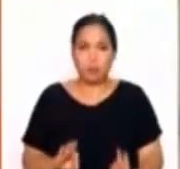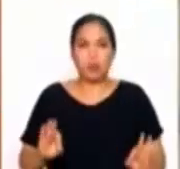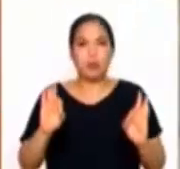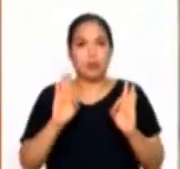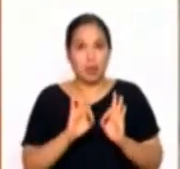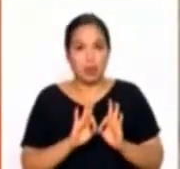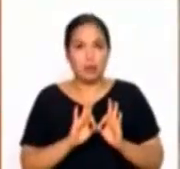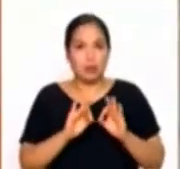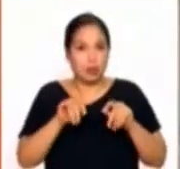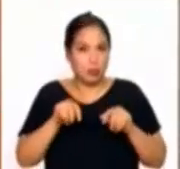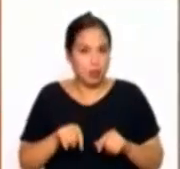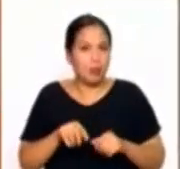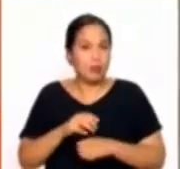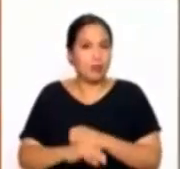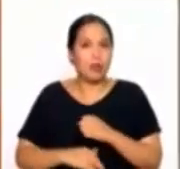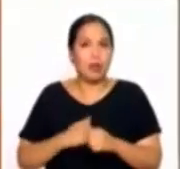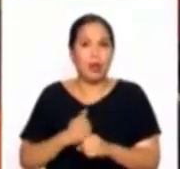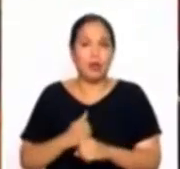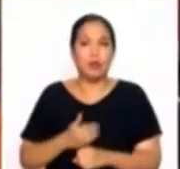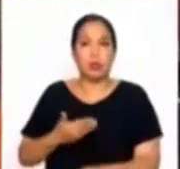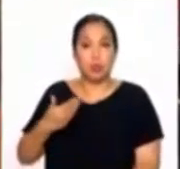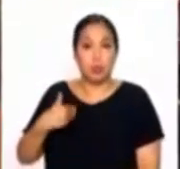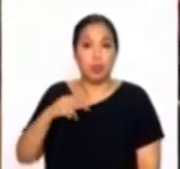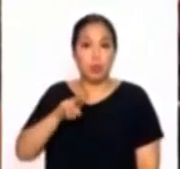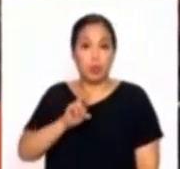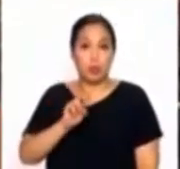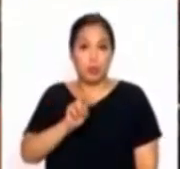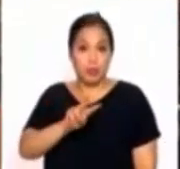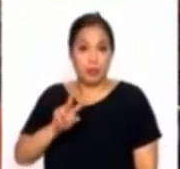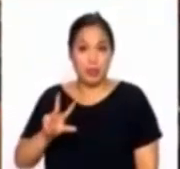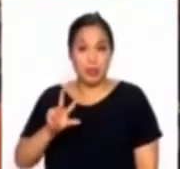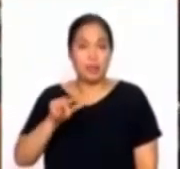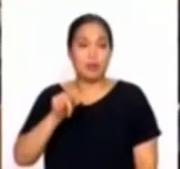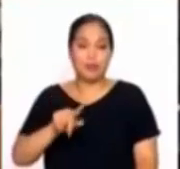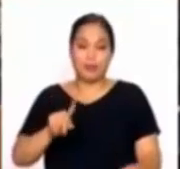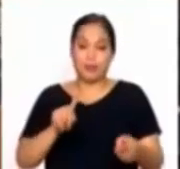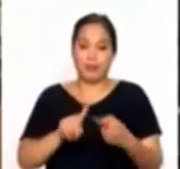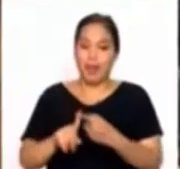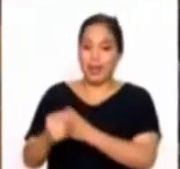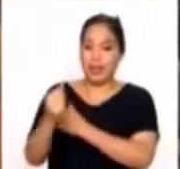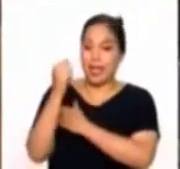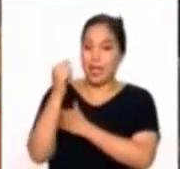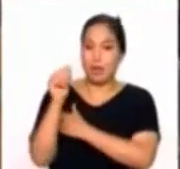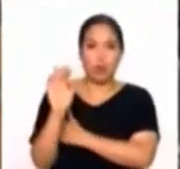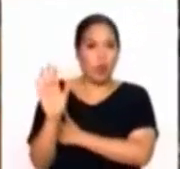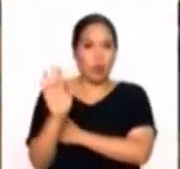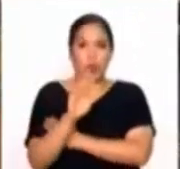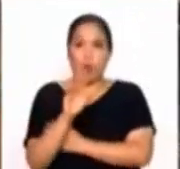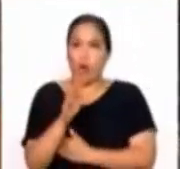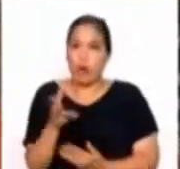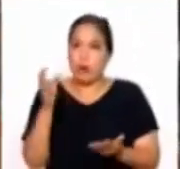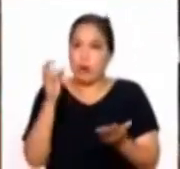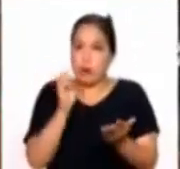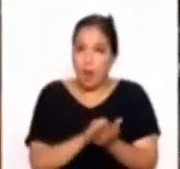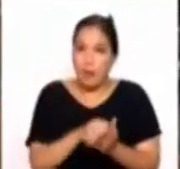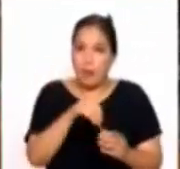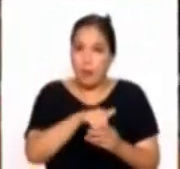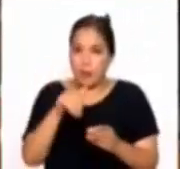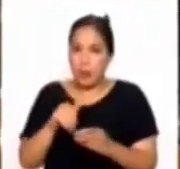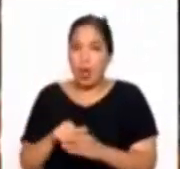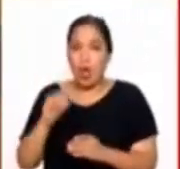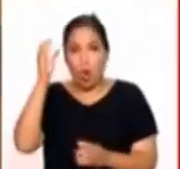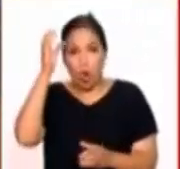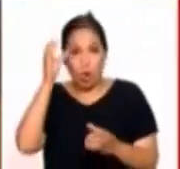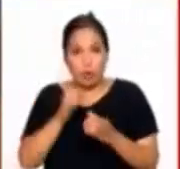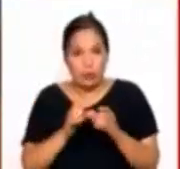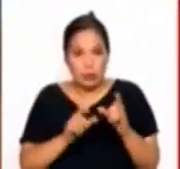este organismo en el 2023, entre ellos el derecho a la no reelección de congresistas. El tribunal